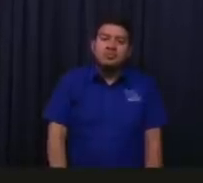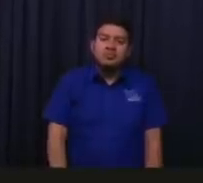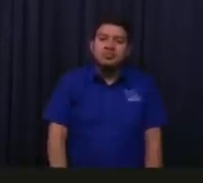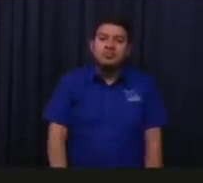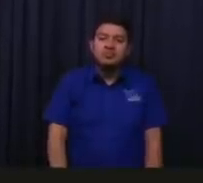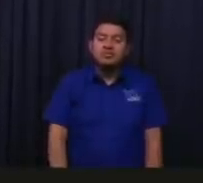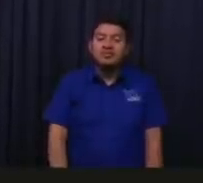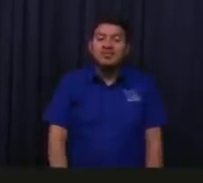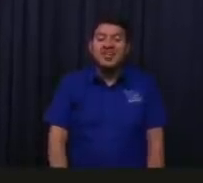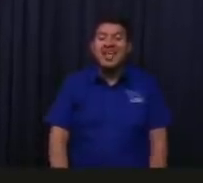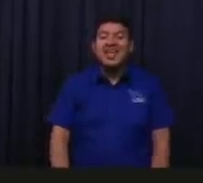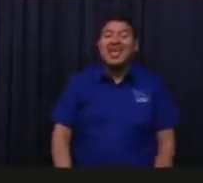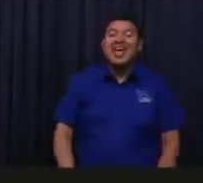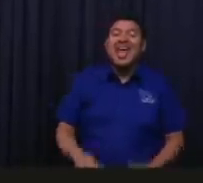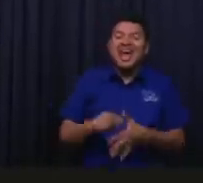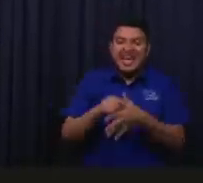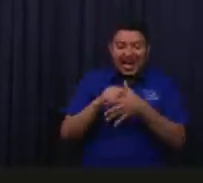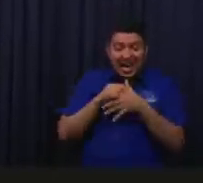Carne y sangre,